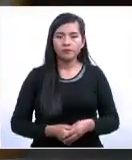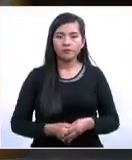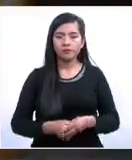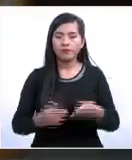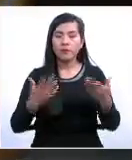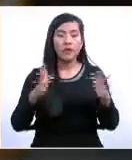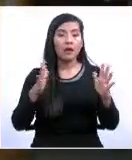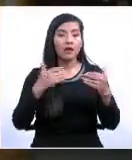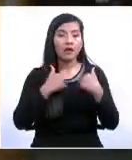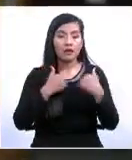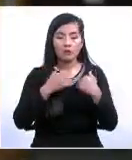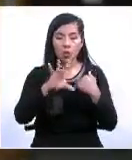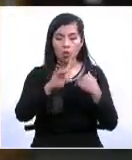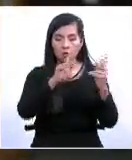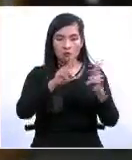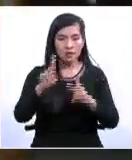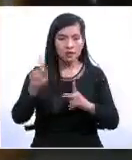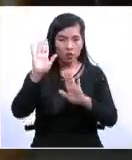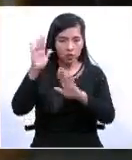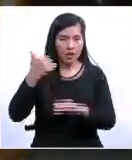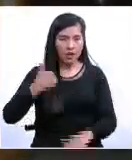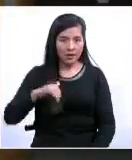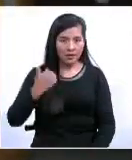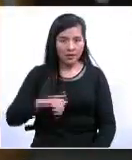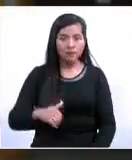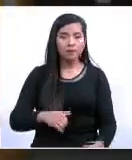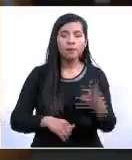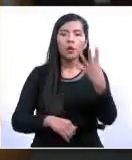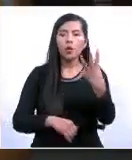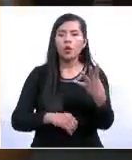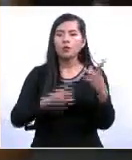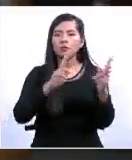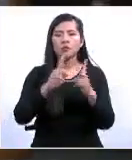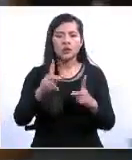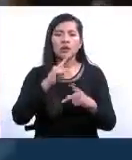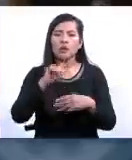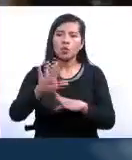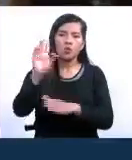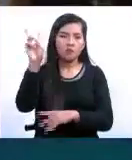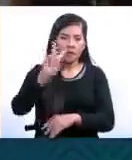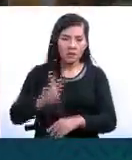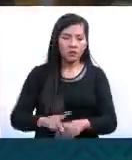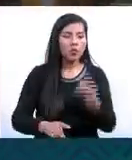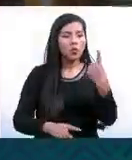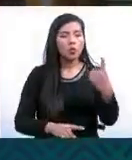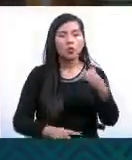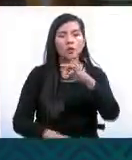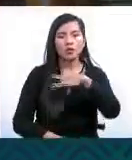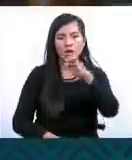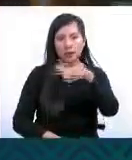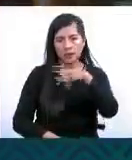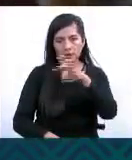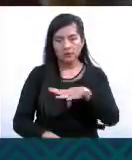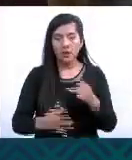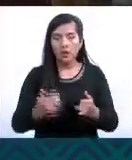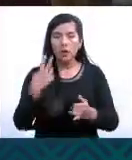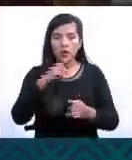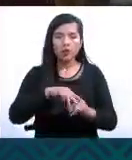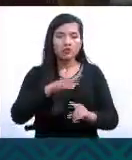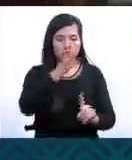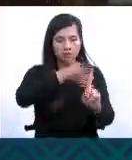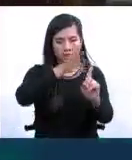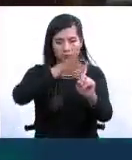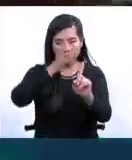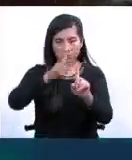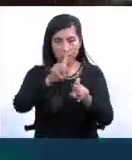Tenemos como que 8 ciudadanos argentinos, son 4 ciudadanos que son de Venezuela y un ciudadano chileno. Estamos haciendo un proceso de entrevista